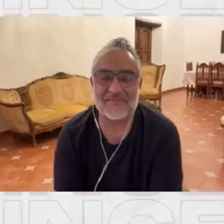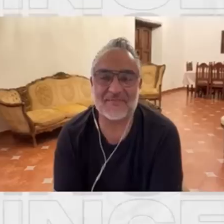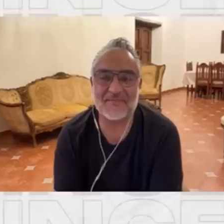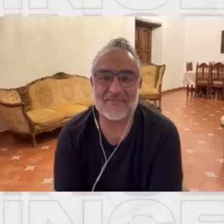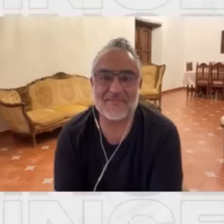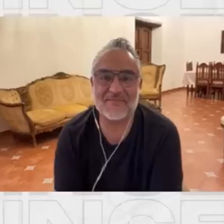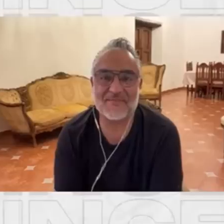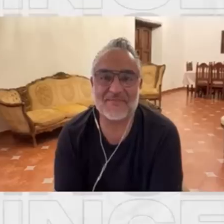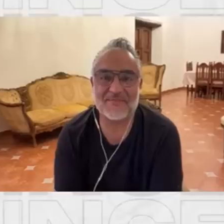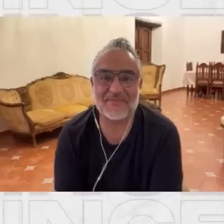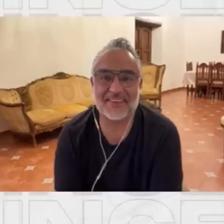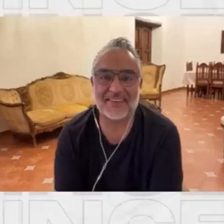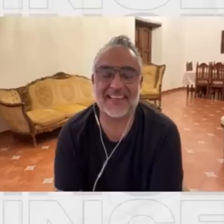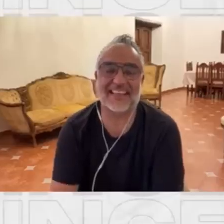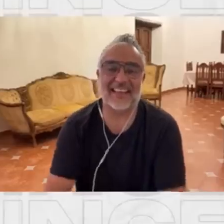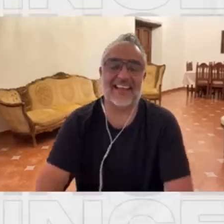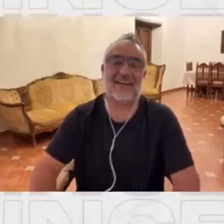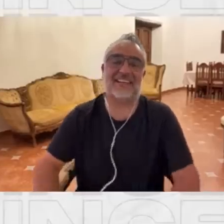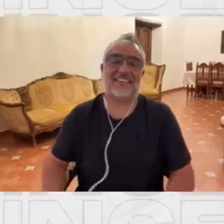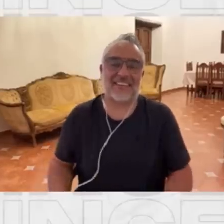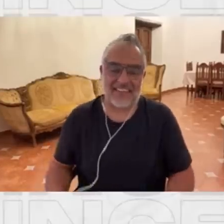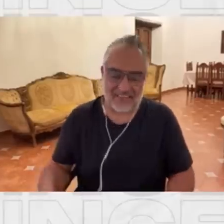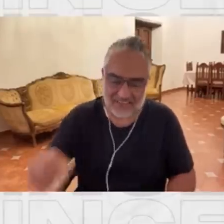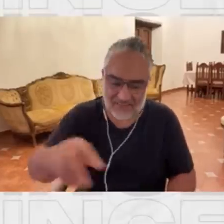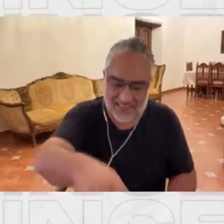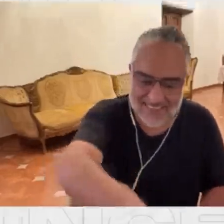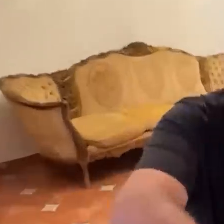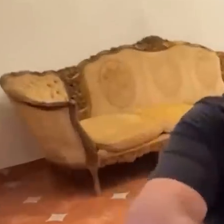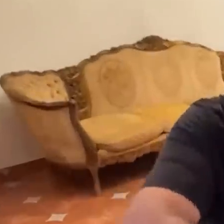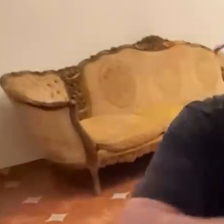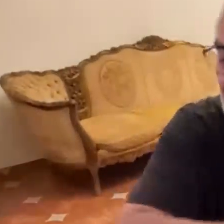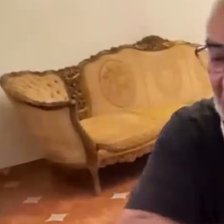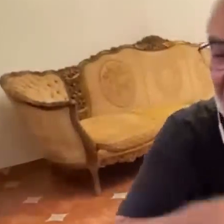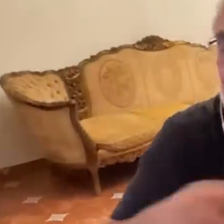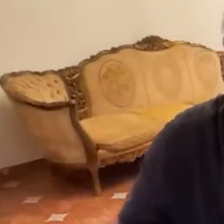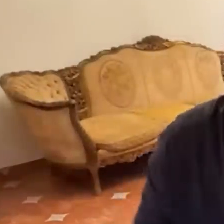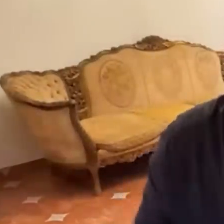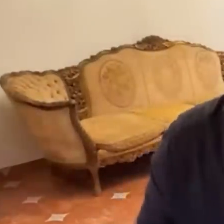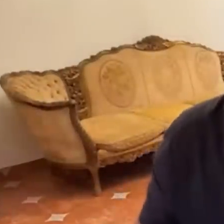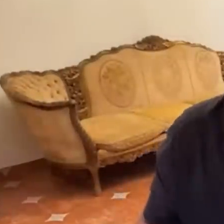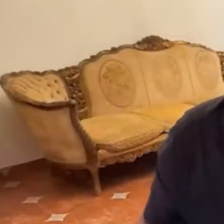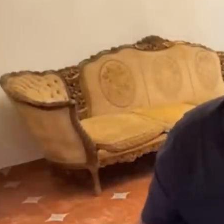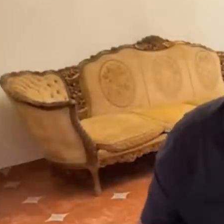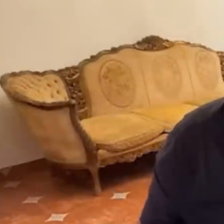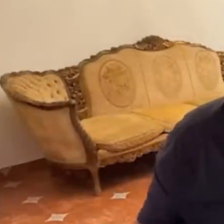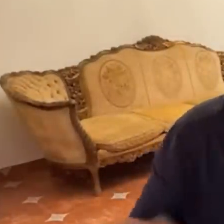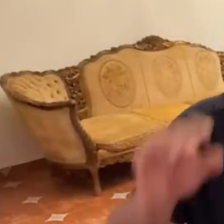Ricardo. Otro. Cuídate, el maestro Ricardo Sevilla, hablando con nosotros sin censura.